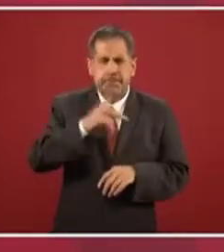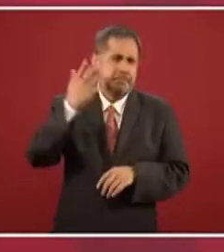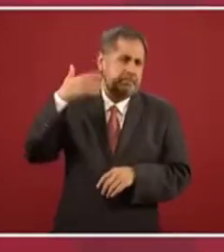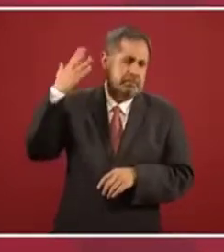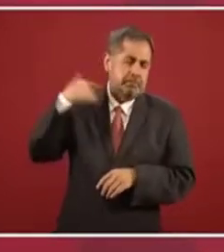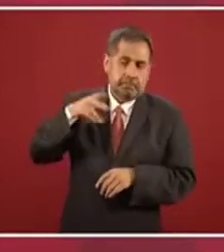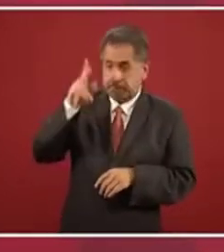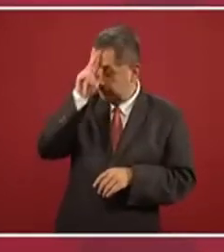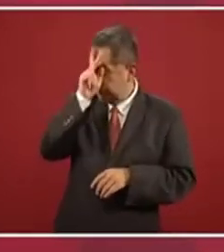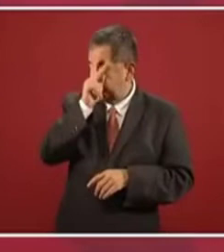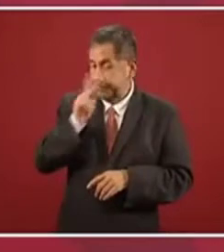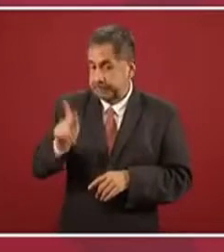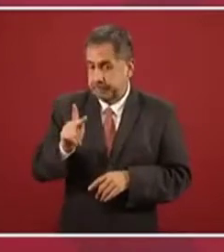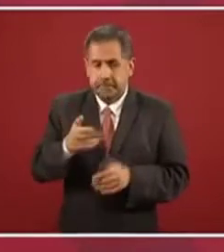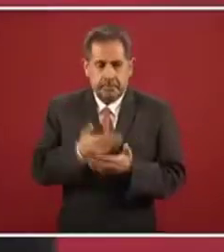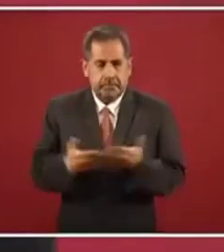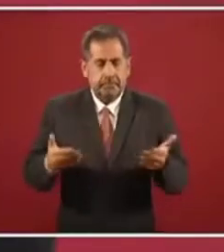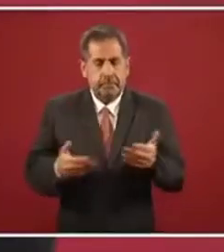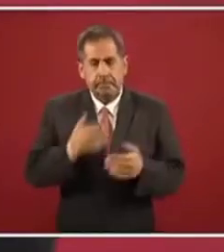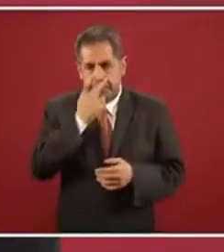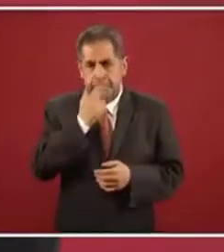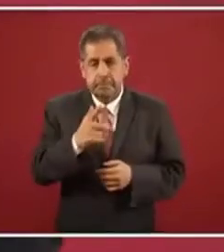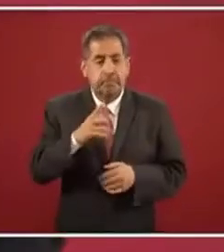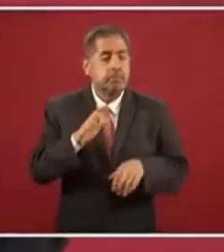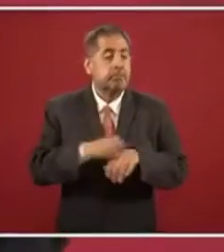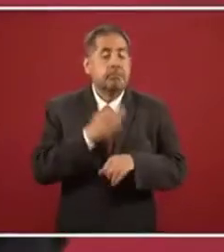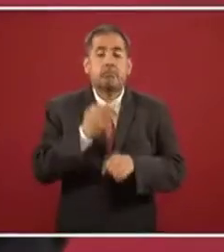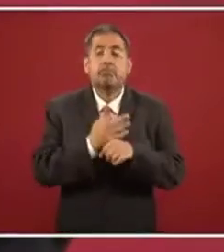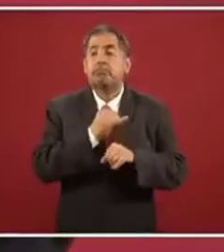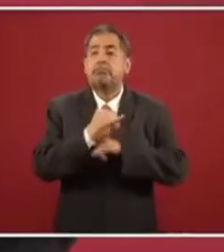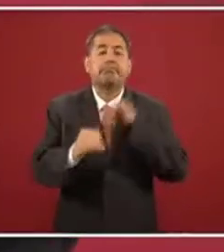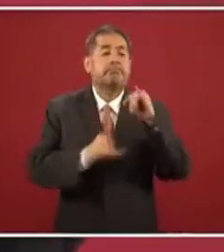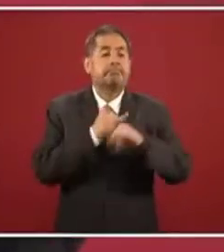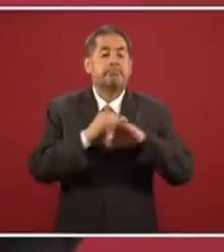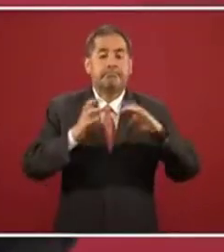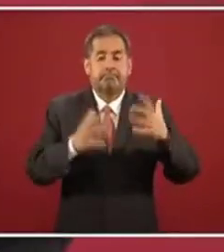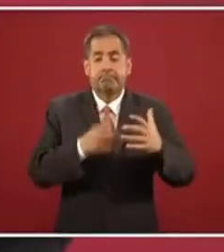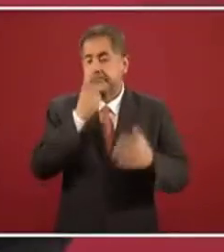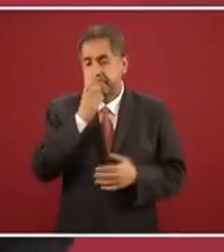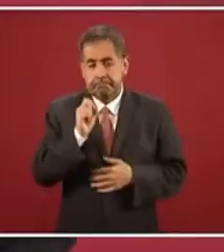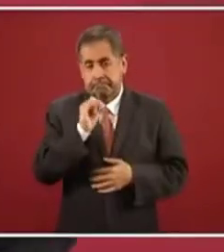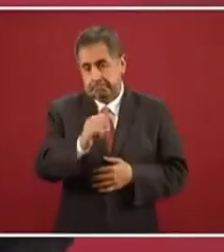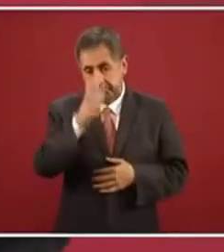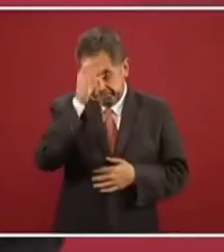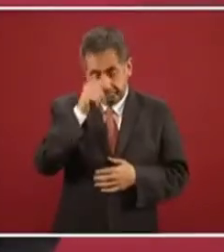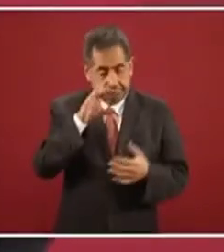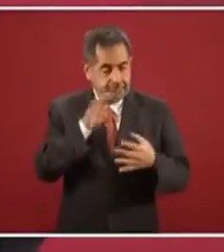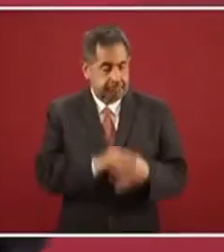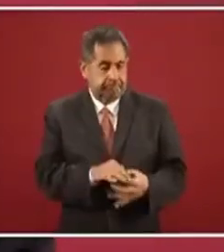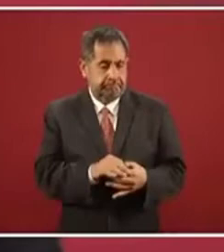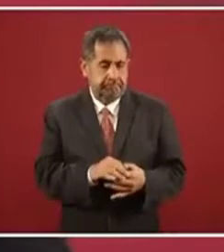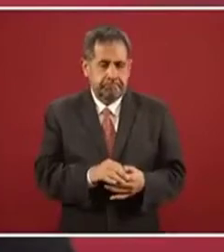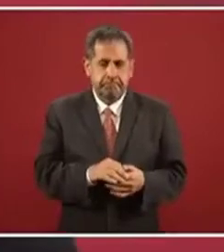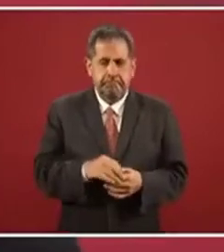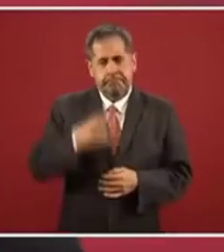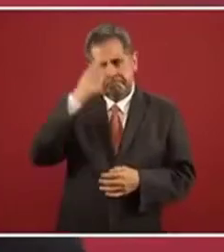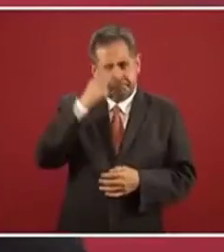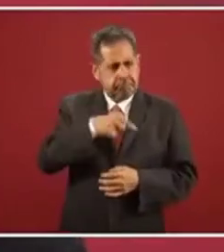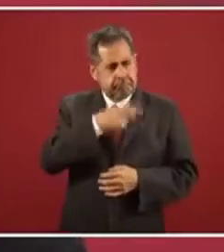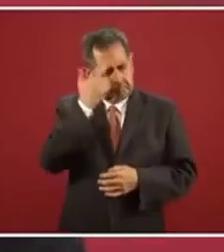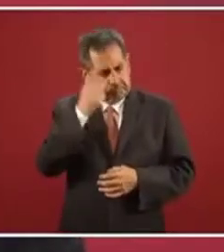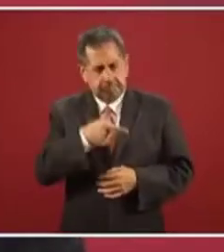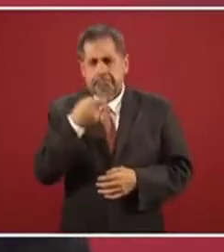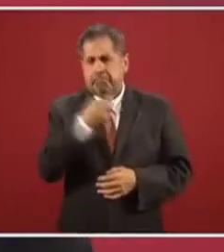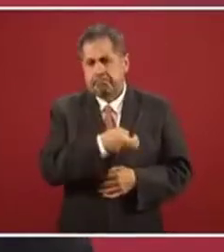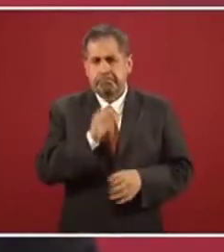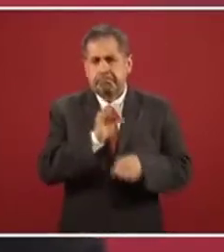años, porque el consenso de la comunidad internacional es en favor de la posición que México está sosteniendo en